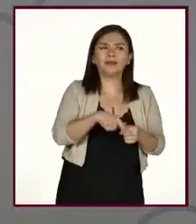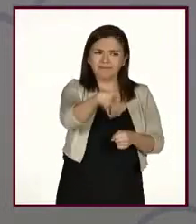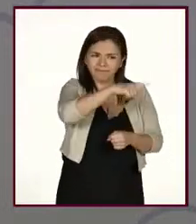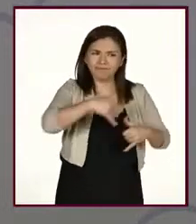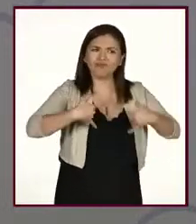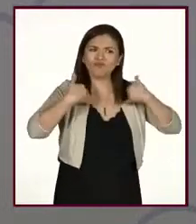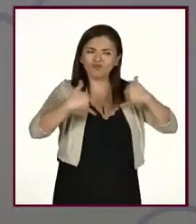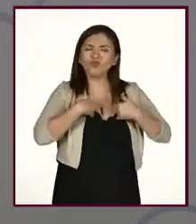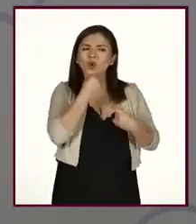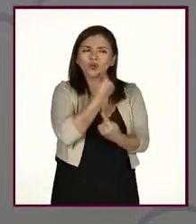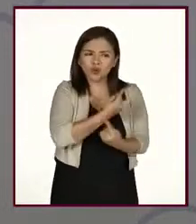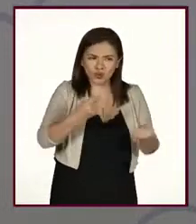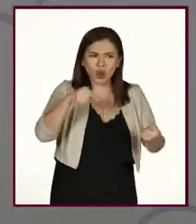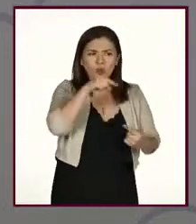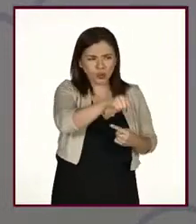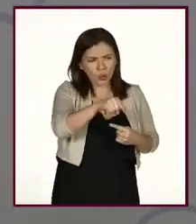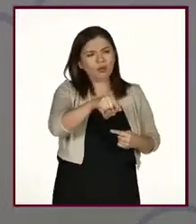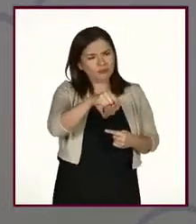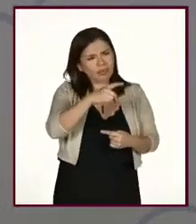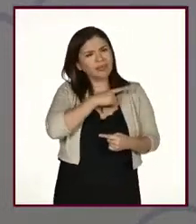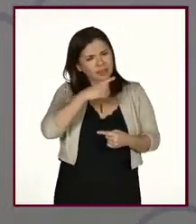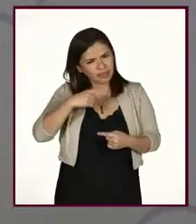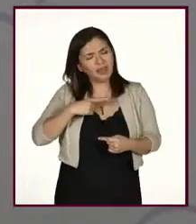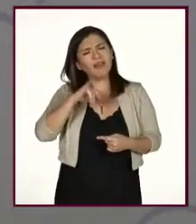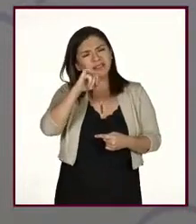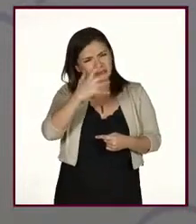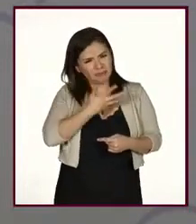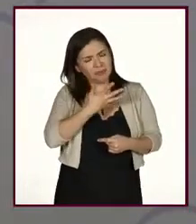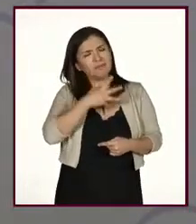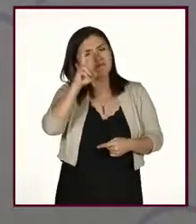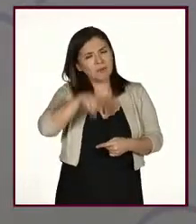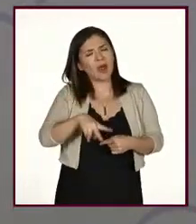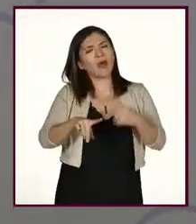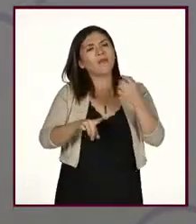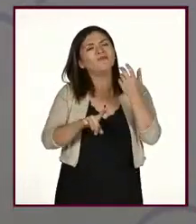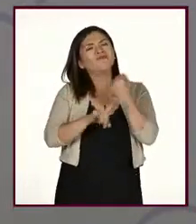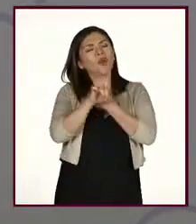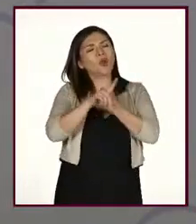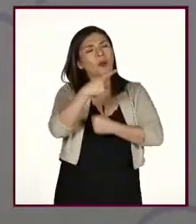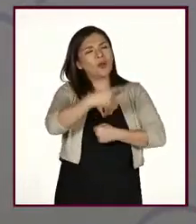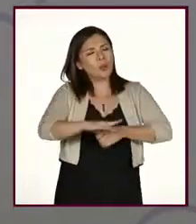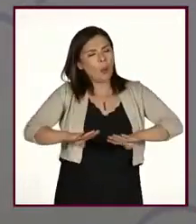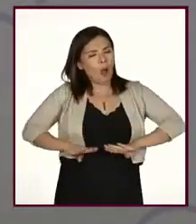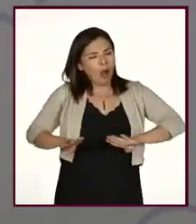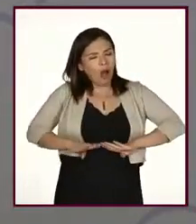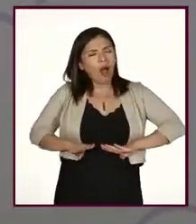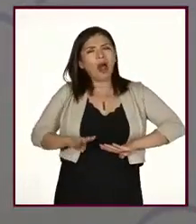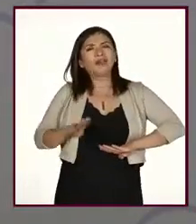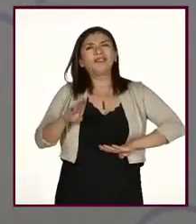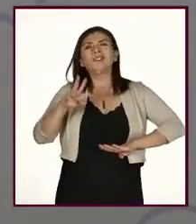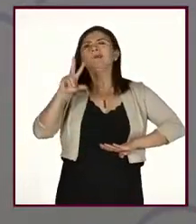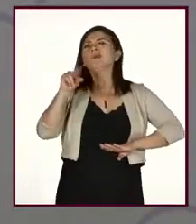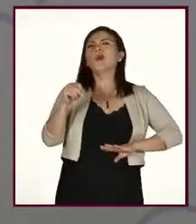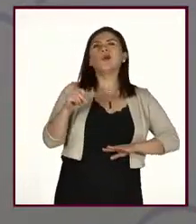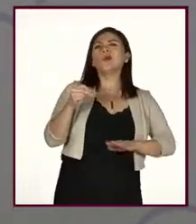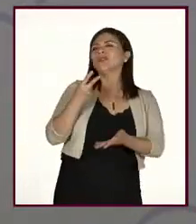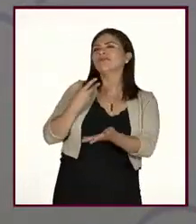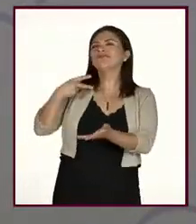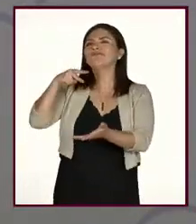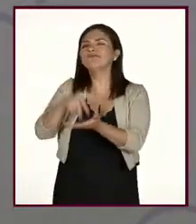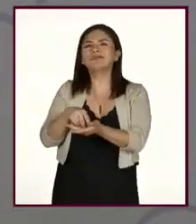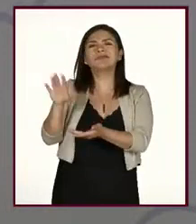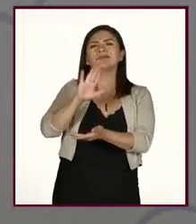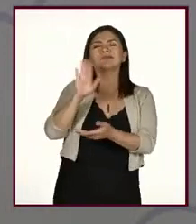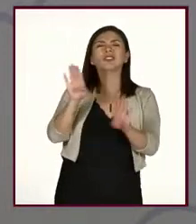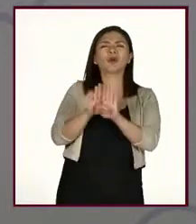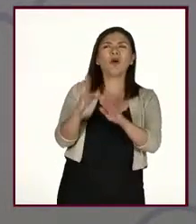como estábamos mencionando, de que por sí ya hay una situación a nivel del temperamento con una inhibición conductual, en la cual